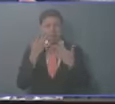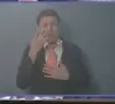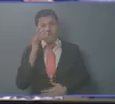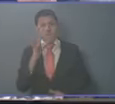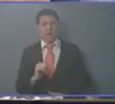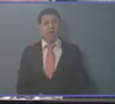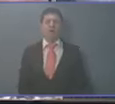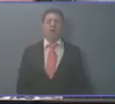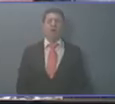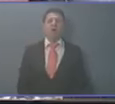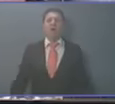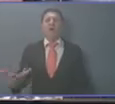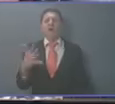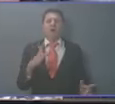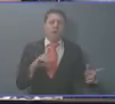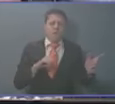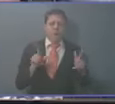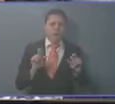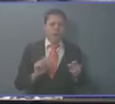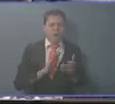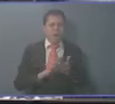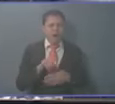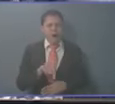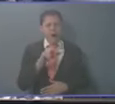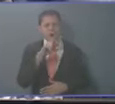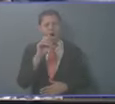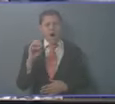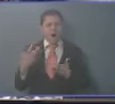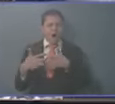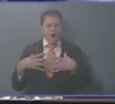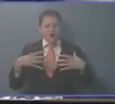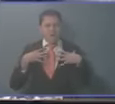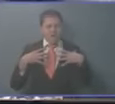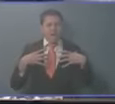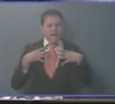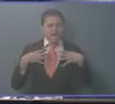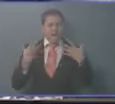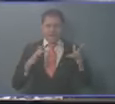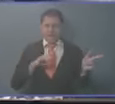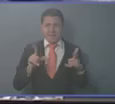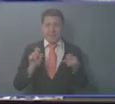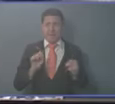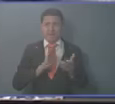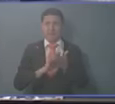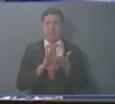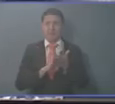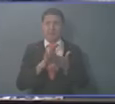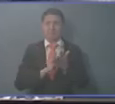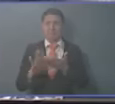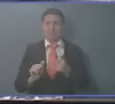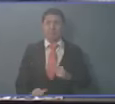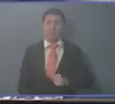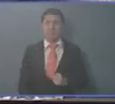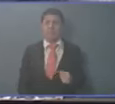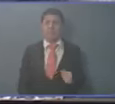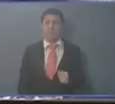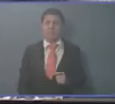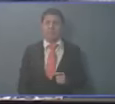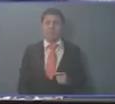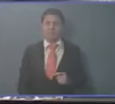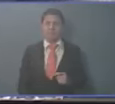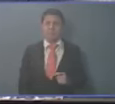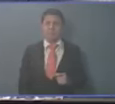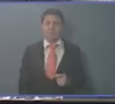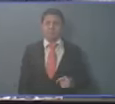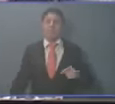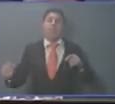ejemplo, estamos listos para poder adquirir estos 325 respiradores artificiales.